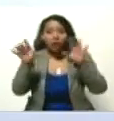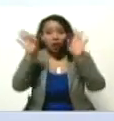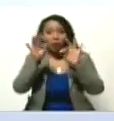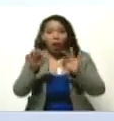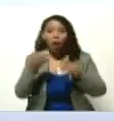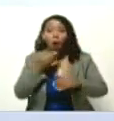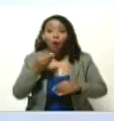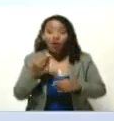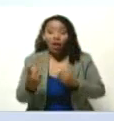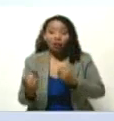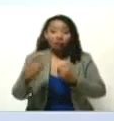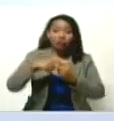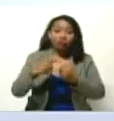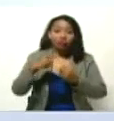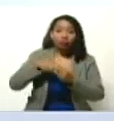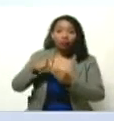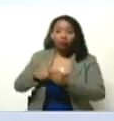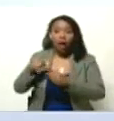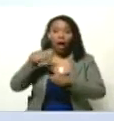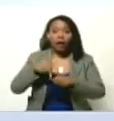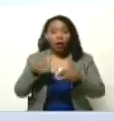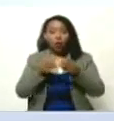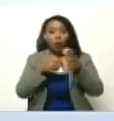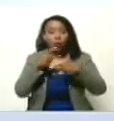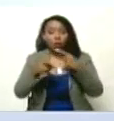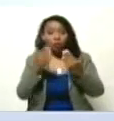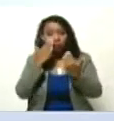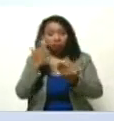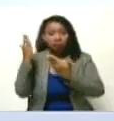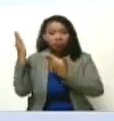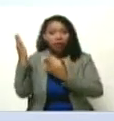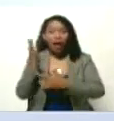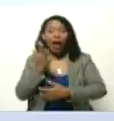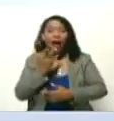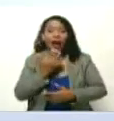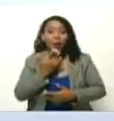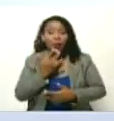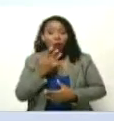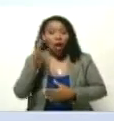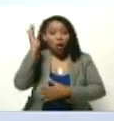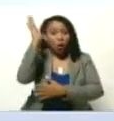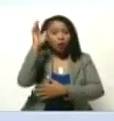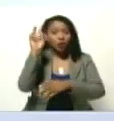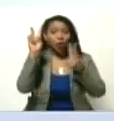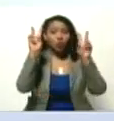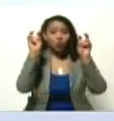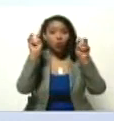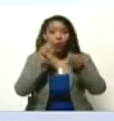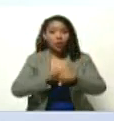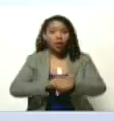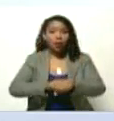que los jóvenes se incorporen. Ahí está, te hablo por ejemplo del Congreso de la Nueva Época.